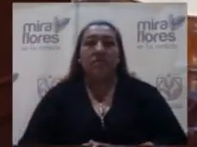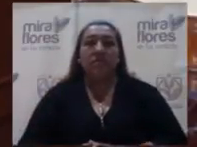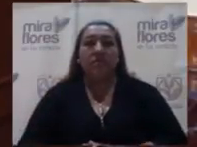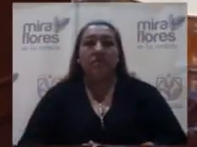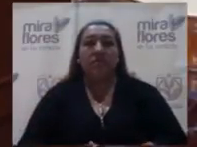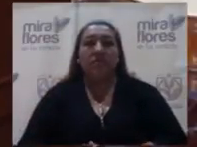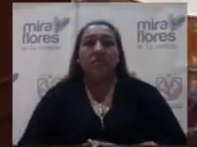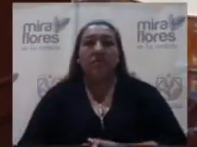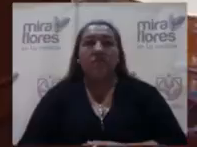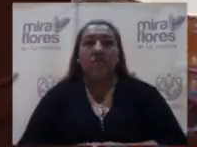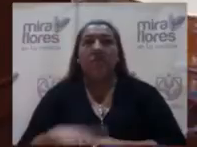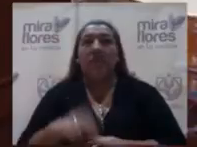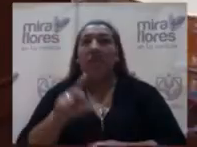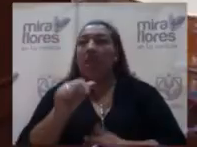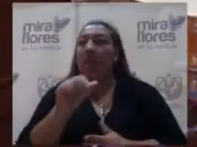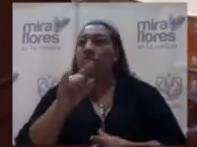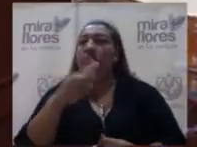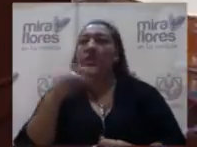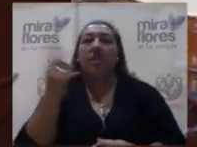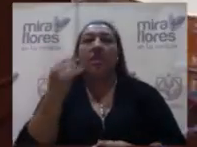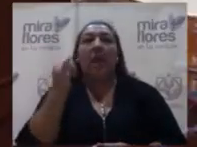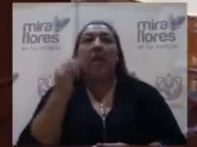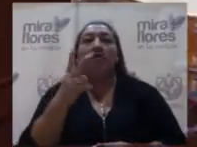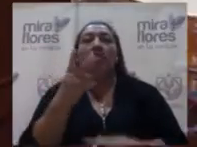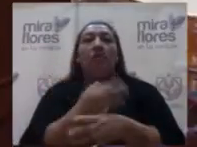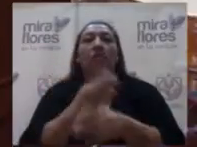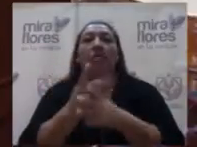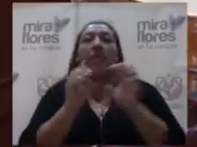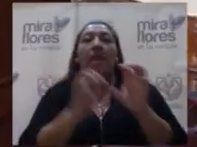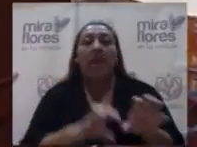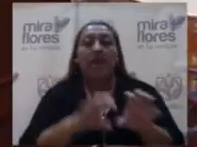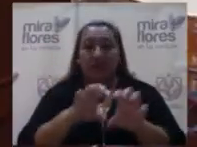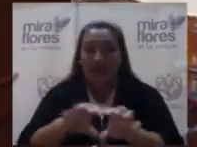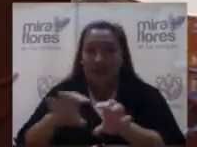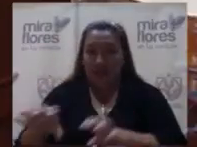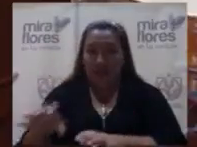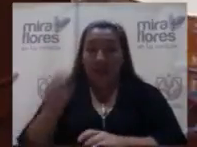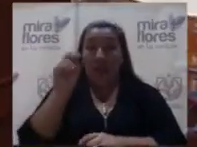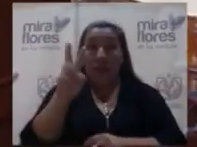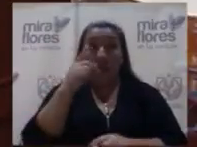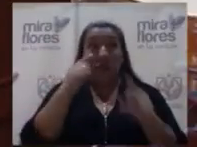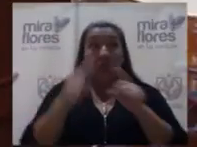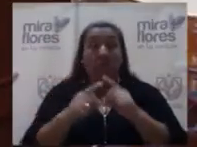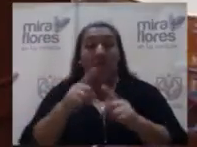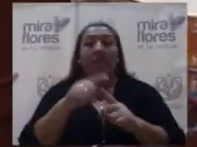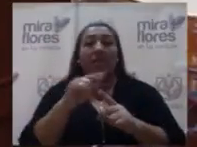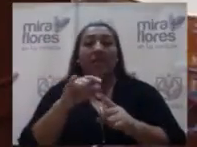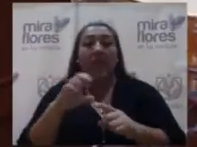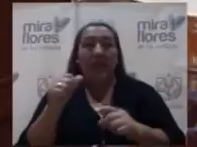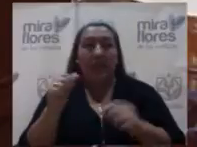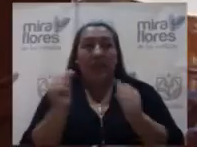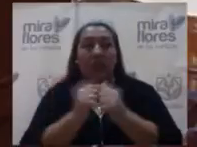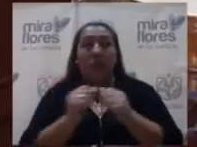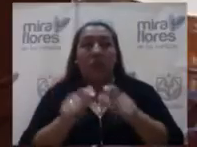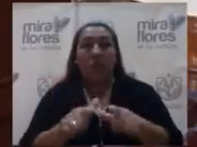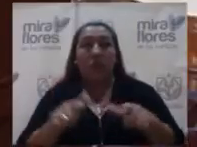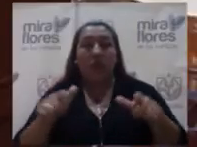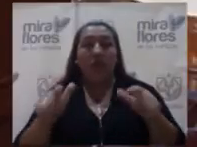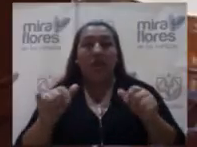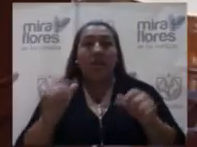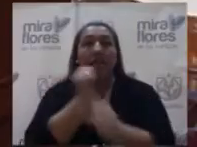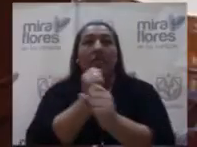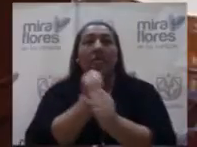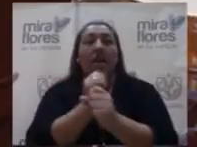La subgerencia tiene dos tipos de actividades: inspecciones técnicas de seguridad en edificaciones y